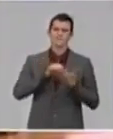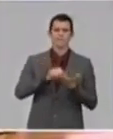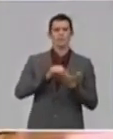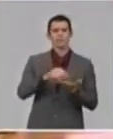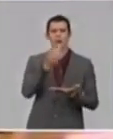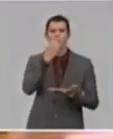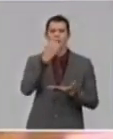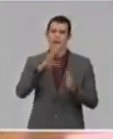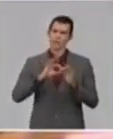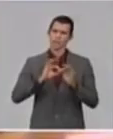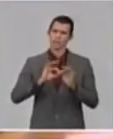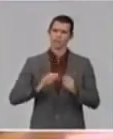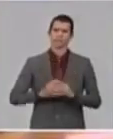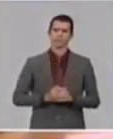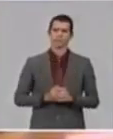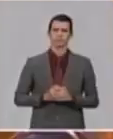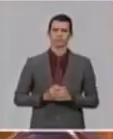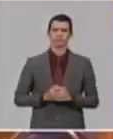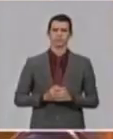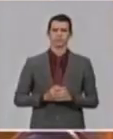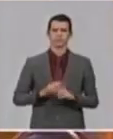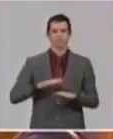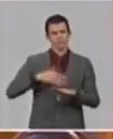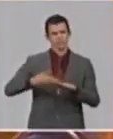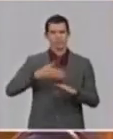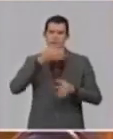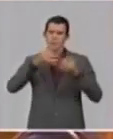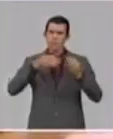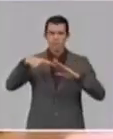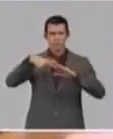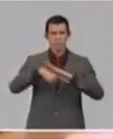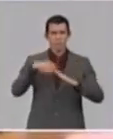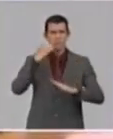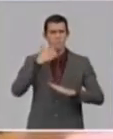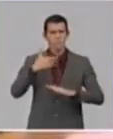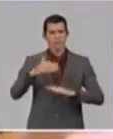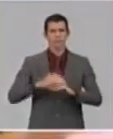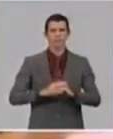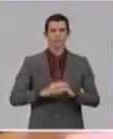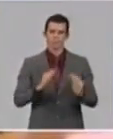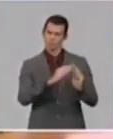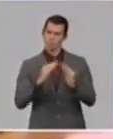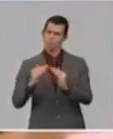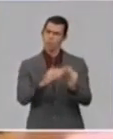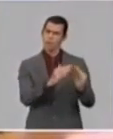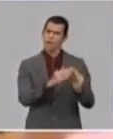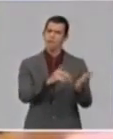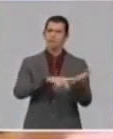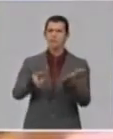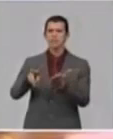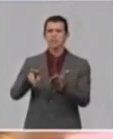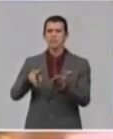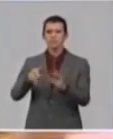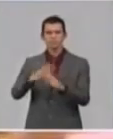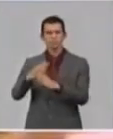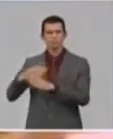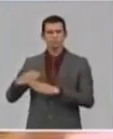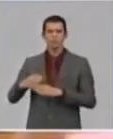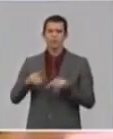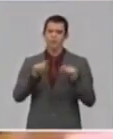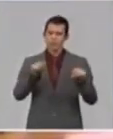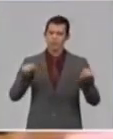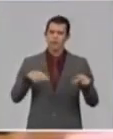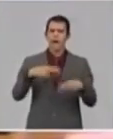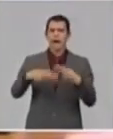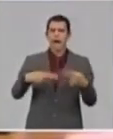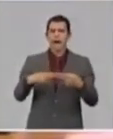demás compañeros, organizado a nivel de comunidad. Que se ha organizado a nivel de comunidad, y es un servicio. Nosotros tenemos muchas experiencias que cuando